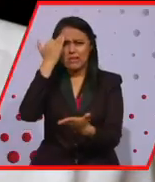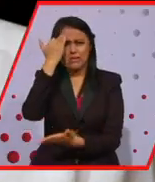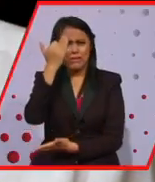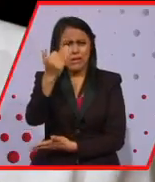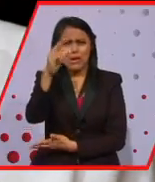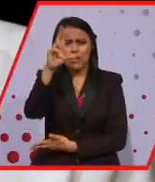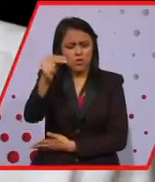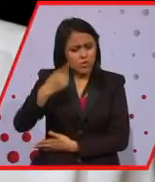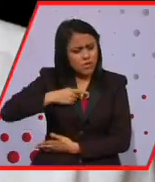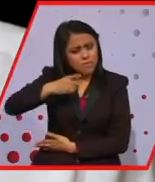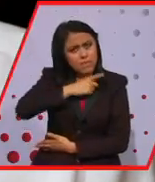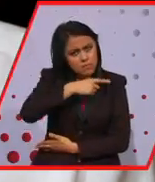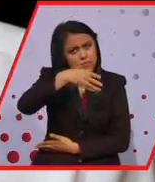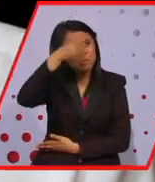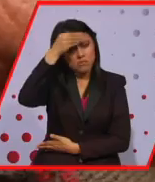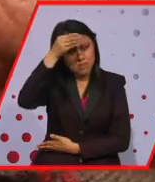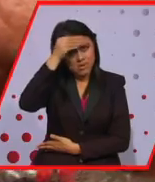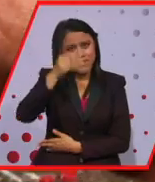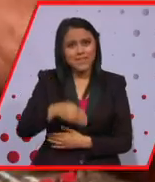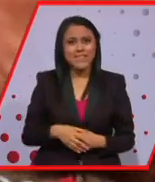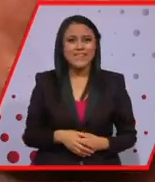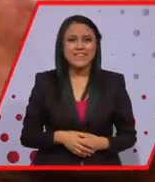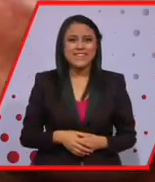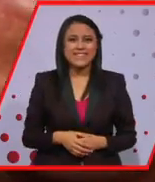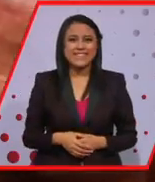para todo, nunca es tarde.